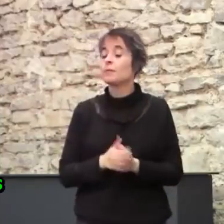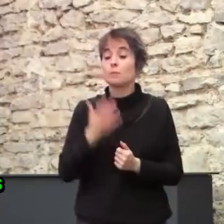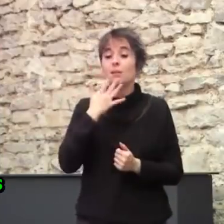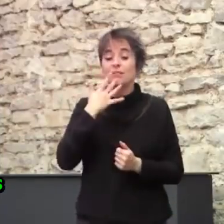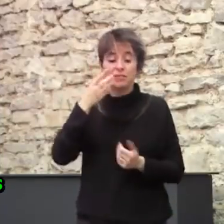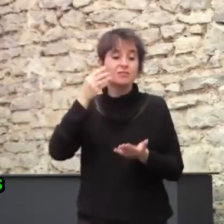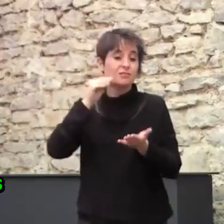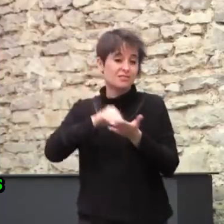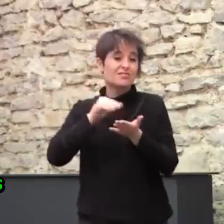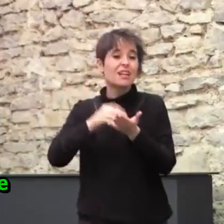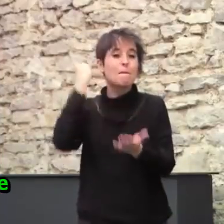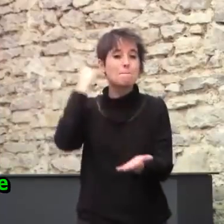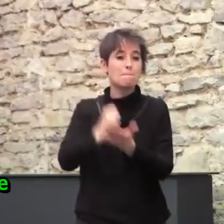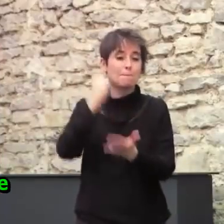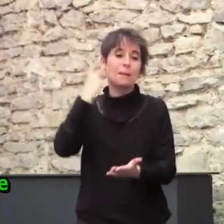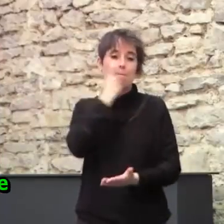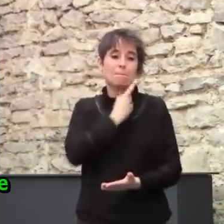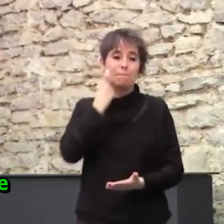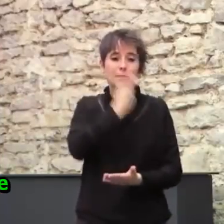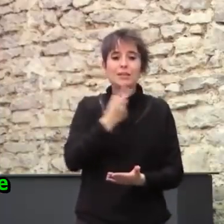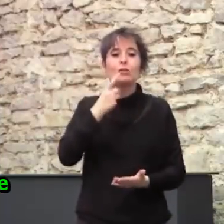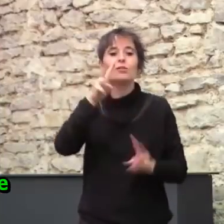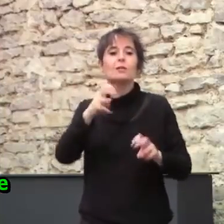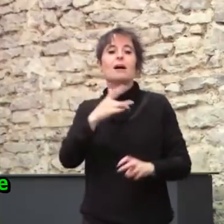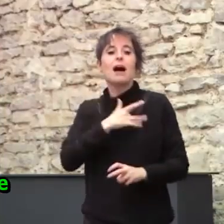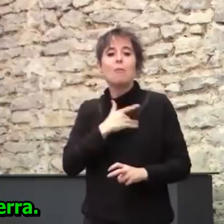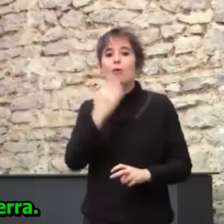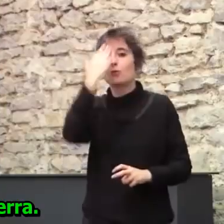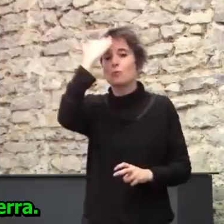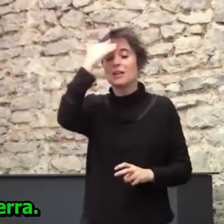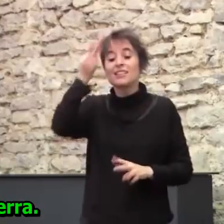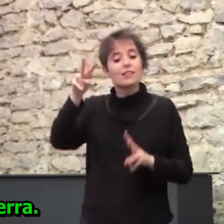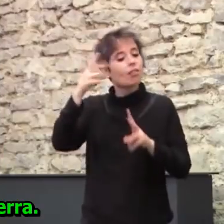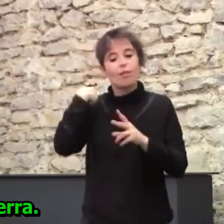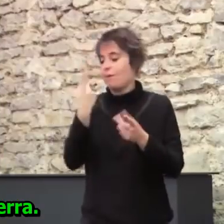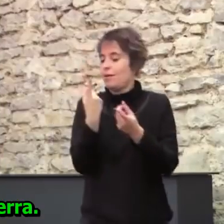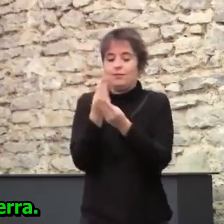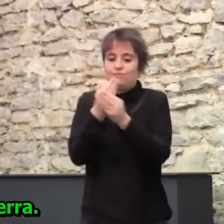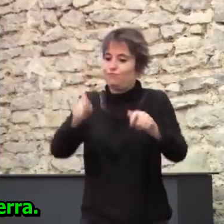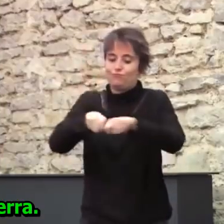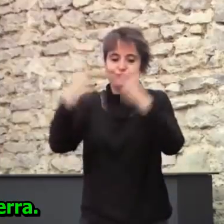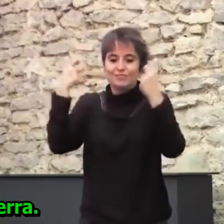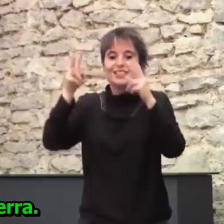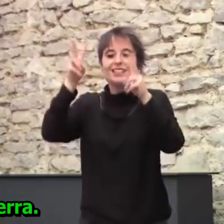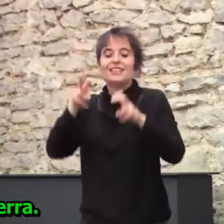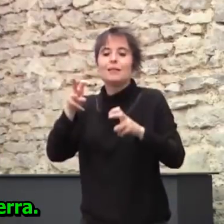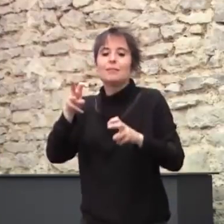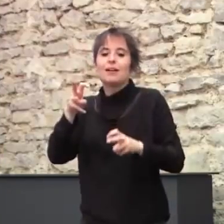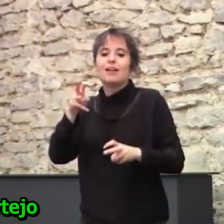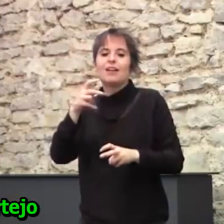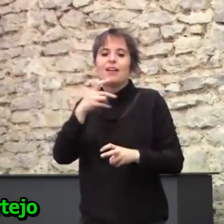Uno de los mitos más importantes del amor romántico, que yo creo que es muy importante empezar a desmontar, es el tema de asimilar el amor a la